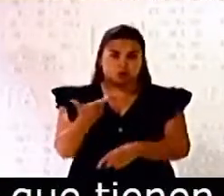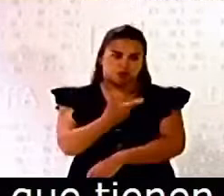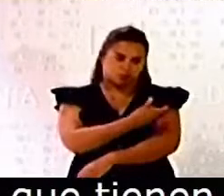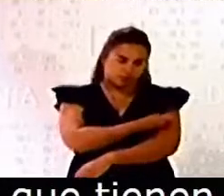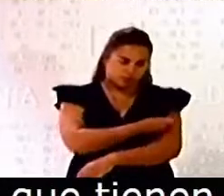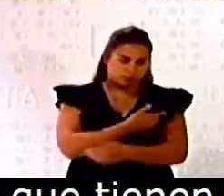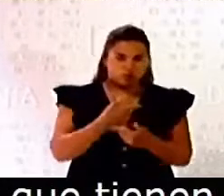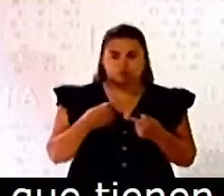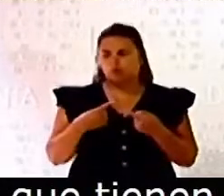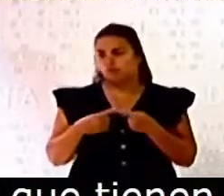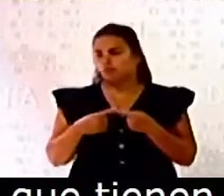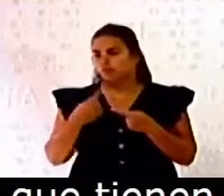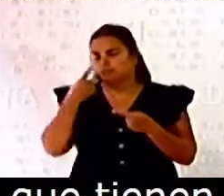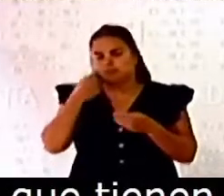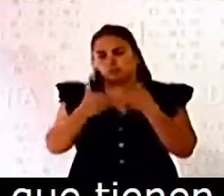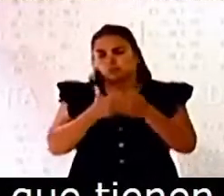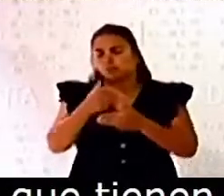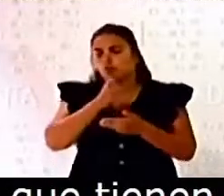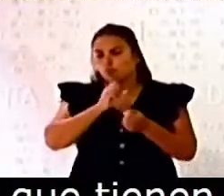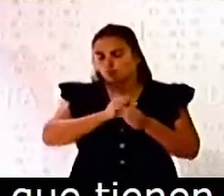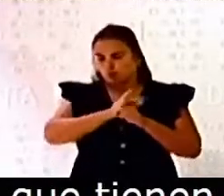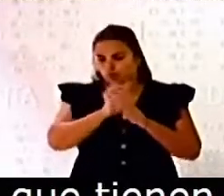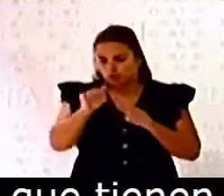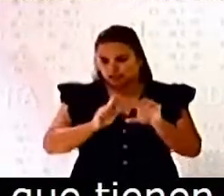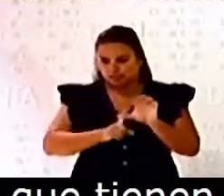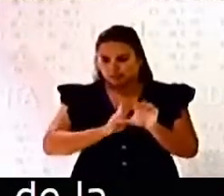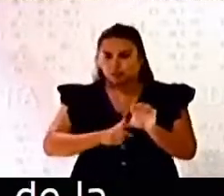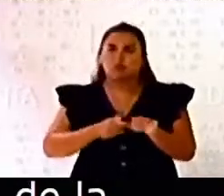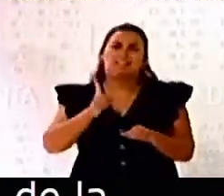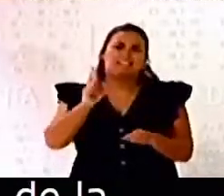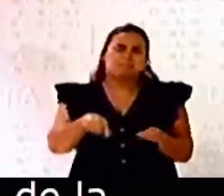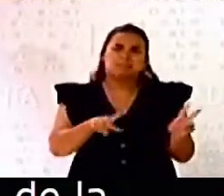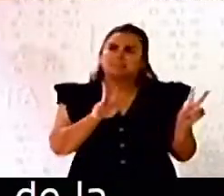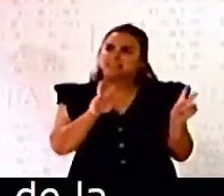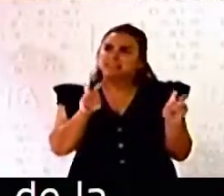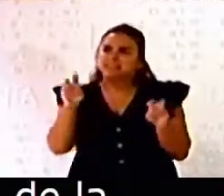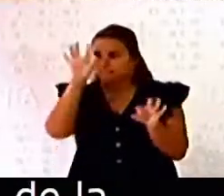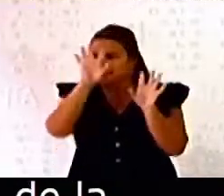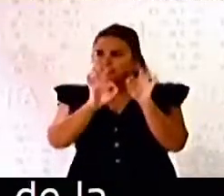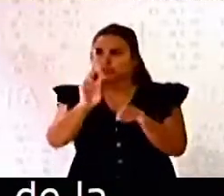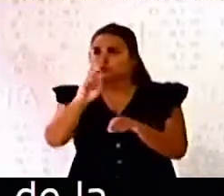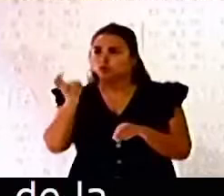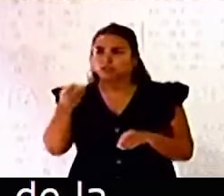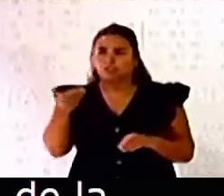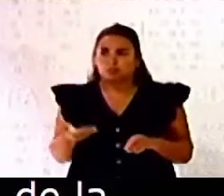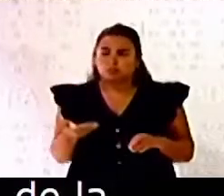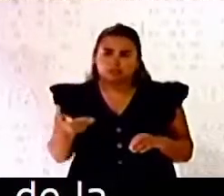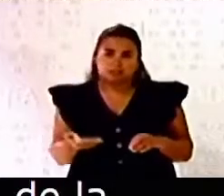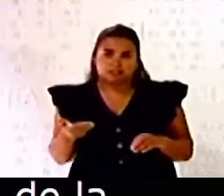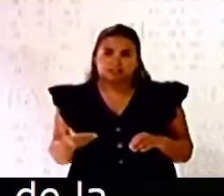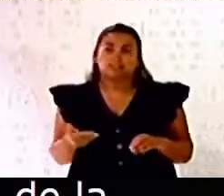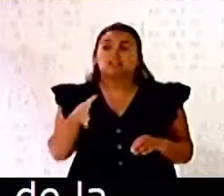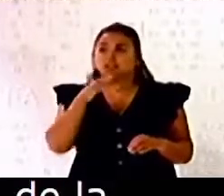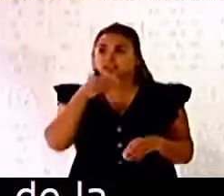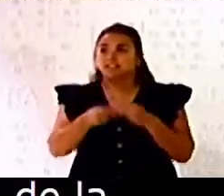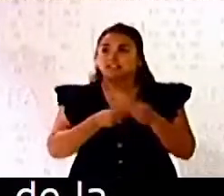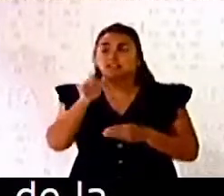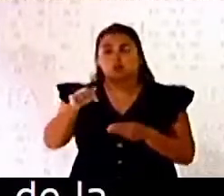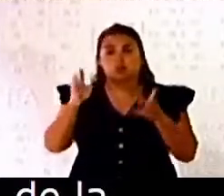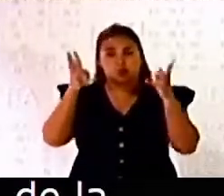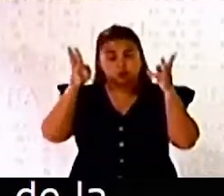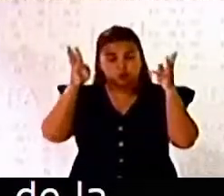vacunación, de la evolución de la pandemia en Extremadura, así como de otras decisiones importantes que se van a abordar hoy en el